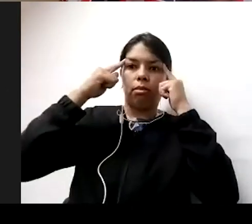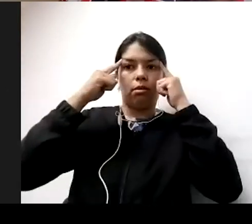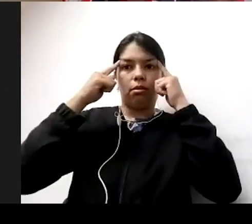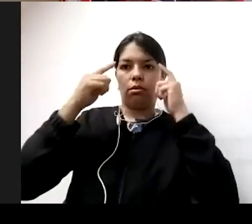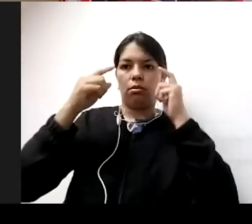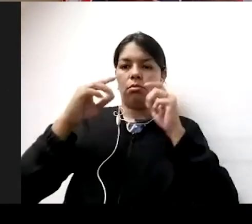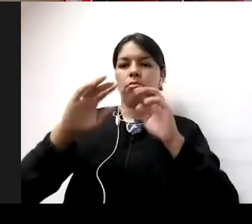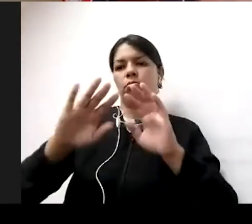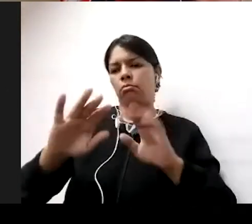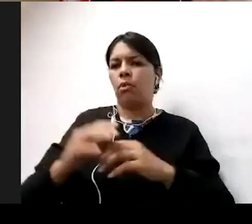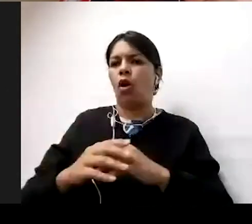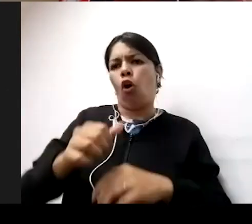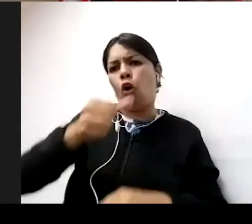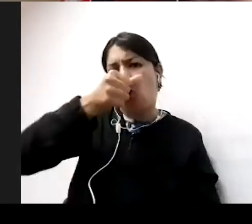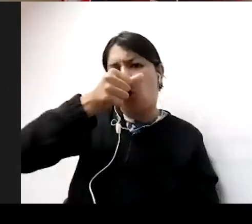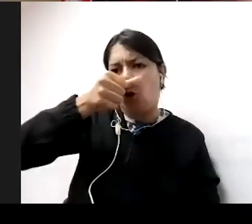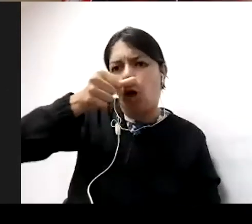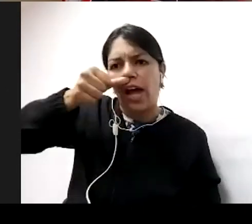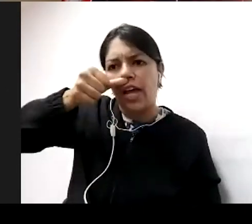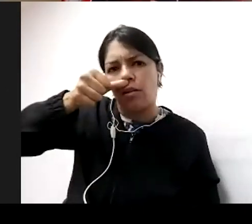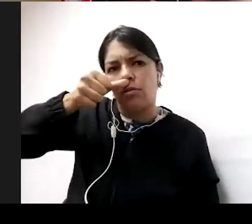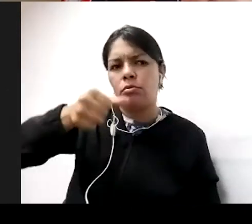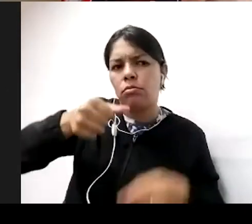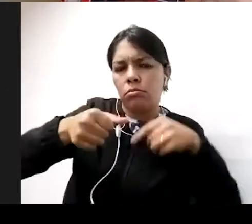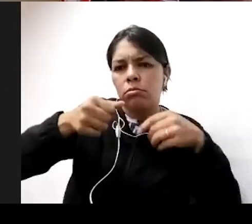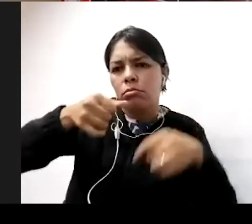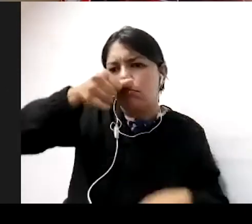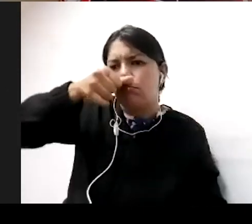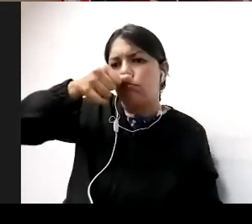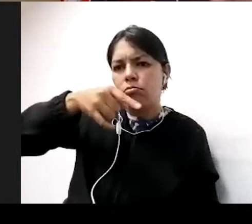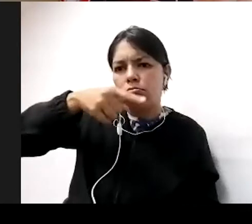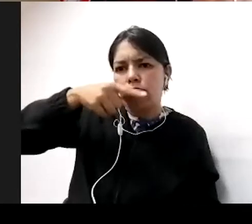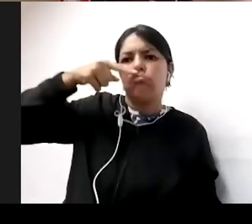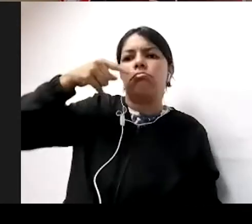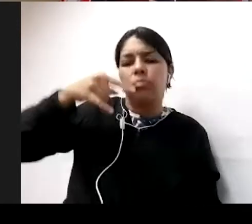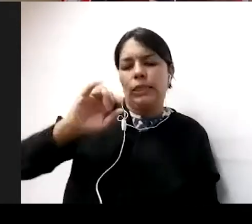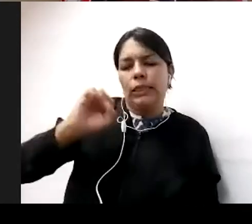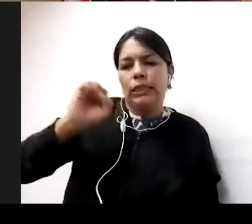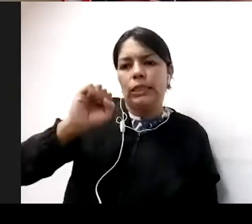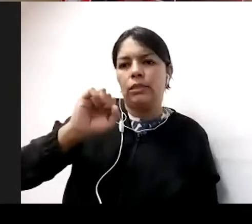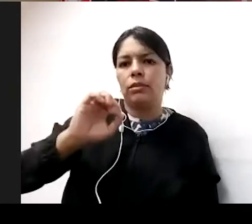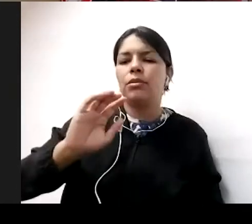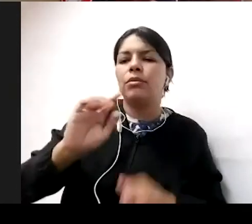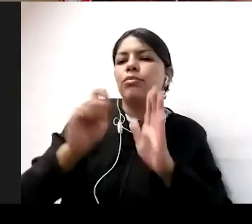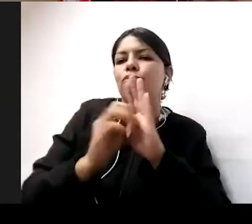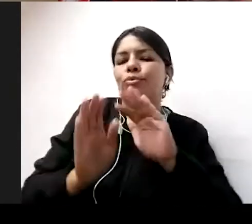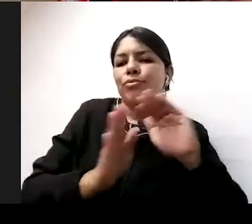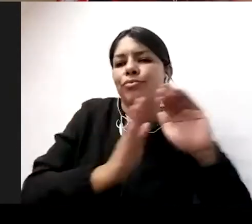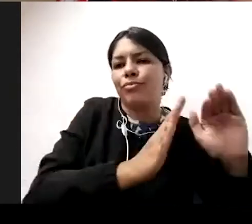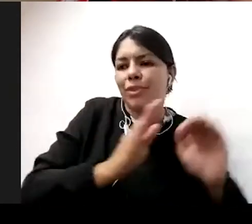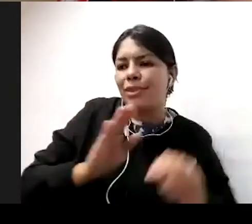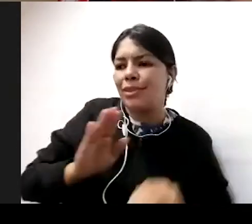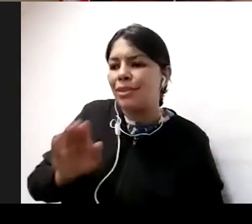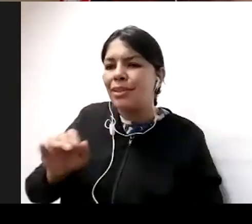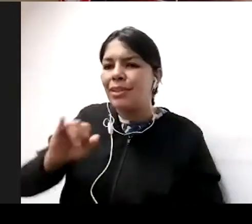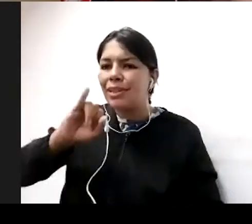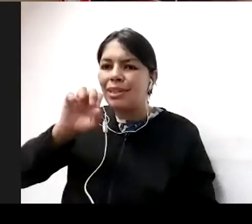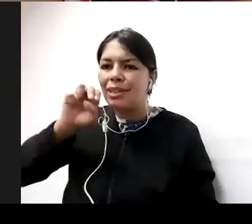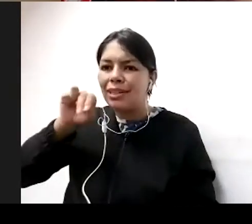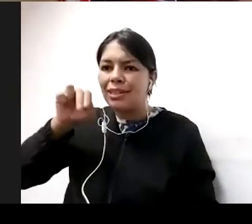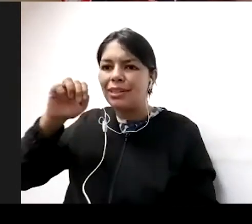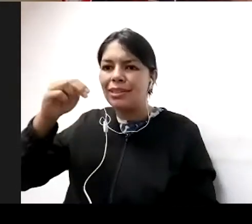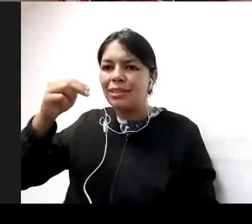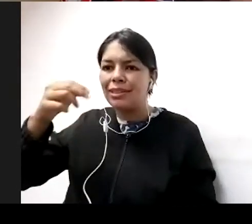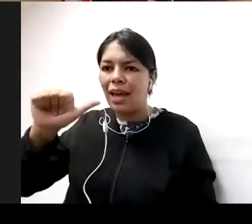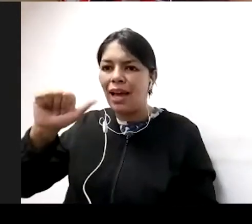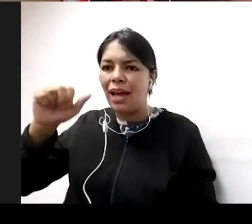la cocaína, no se consideran dentro de esta categoría porque los inhalantes son las sustancias que únicamente se